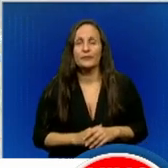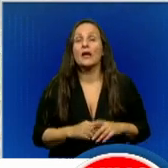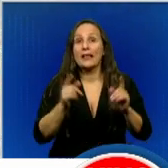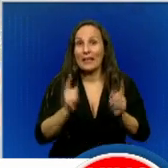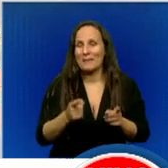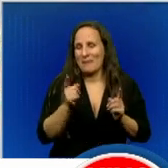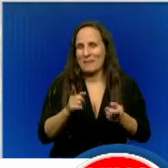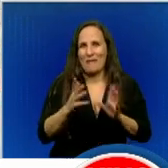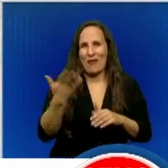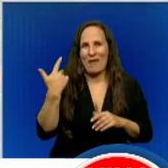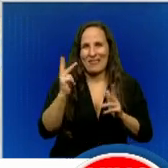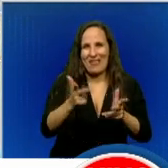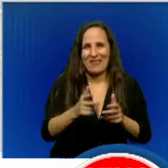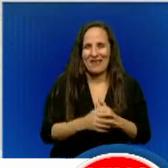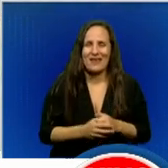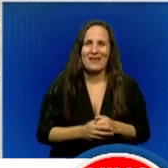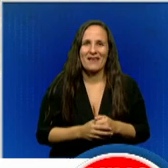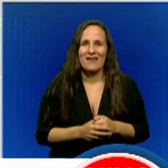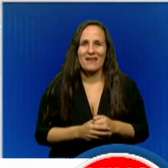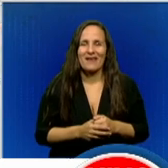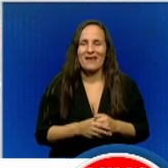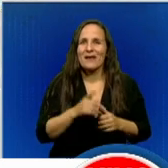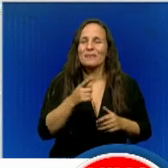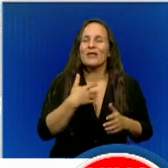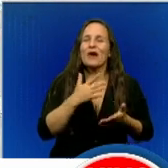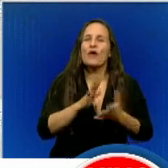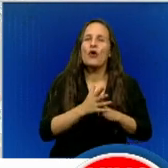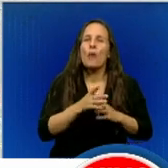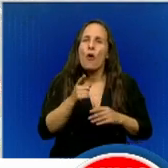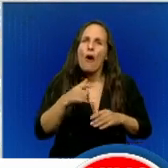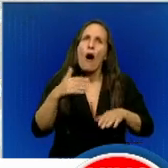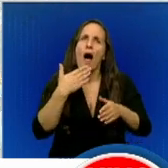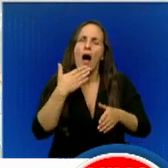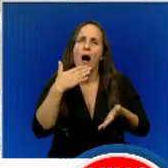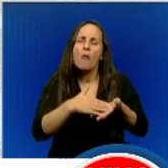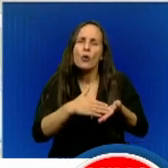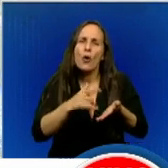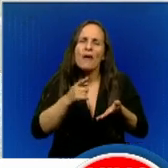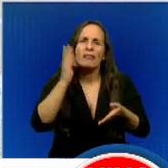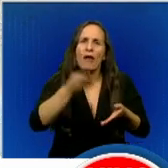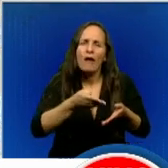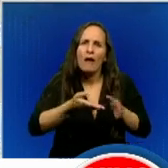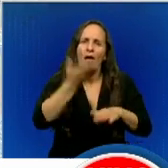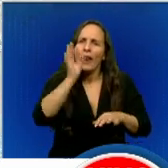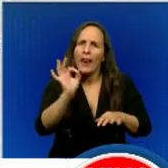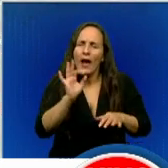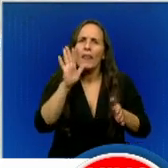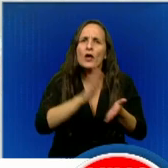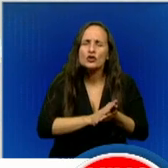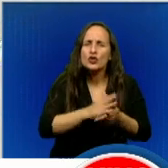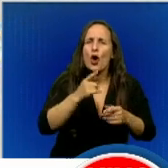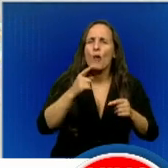decía tampoco va a quedar el firme el compromiso de no aumentar las alícuotas referidas a las transferencias de inmuebles